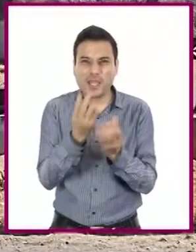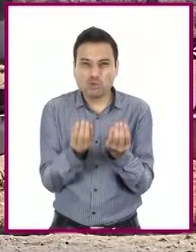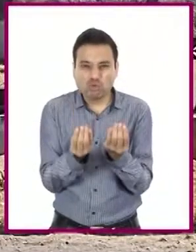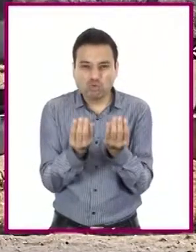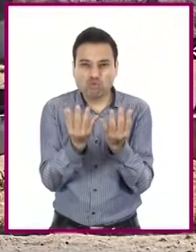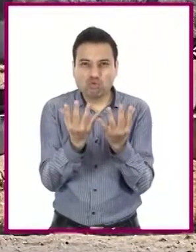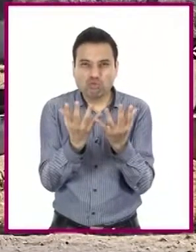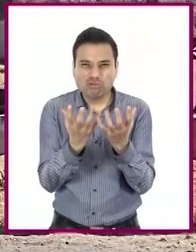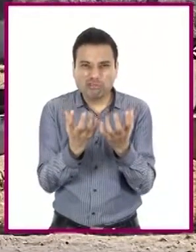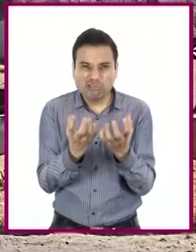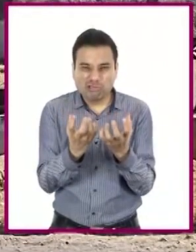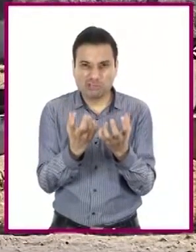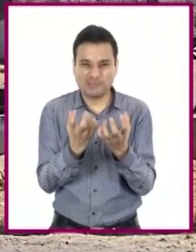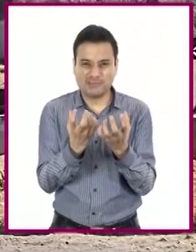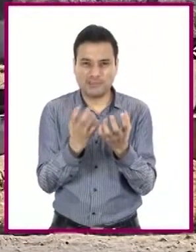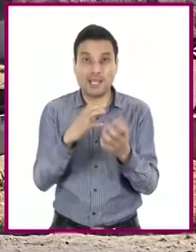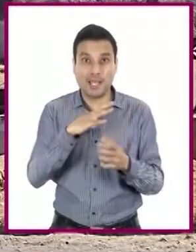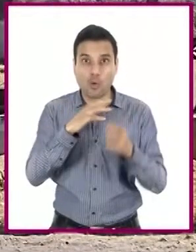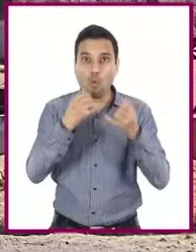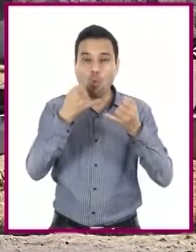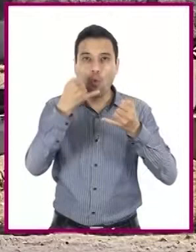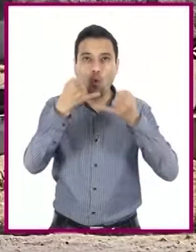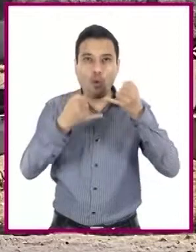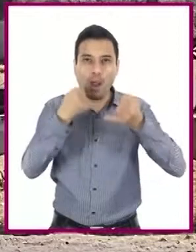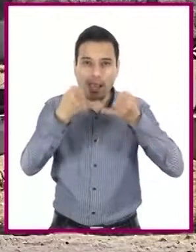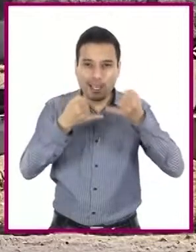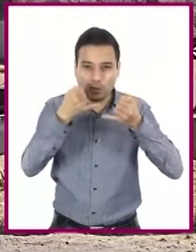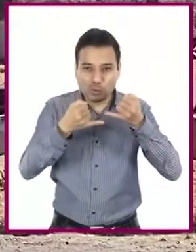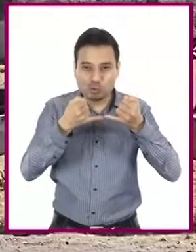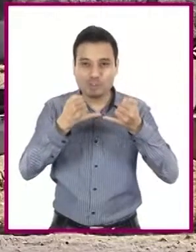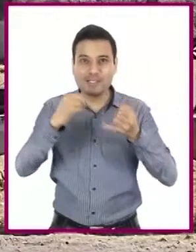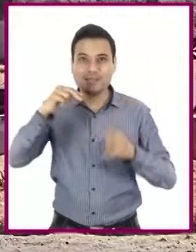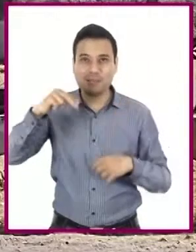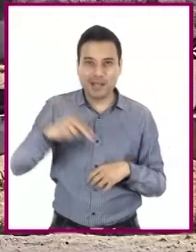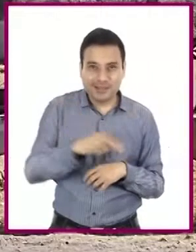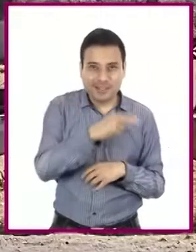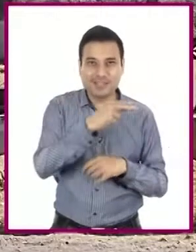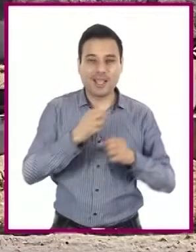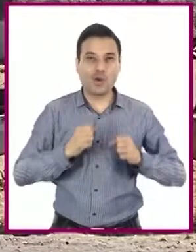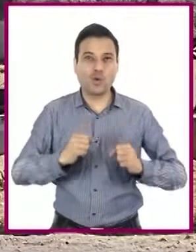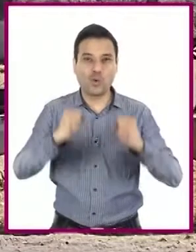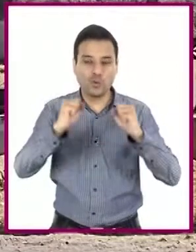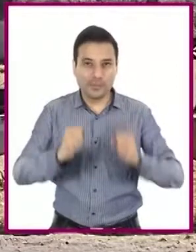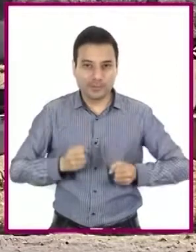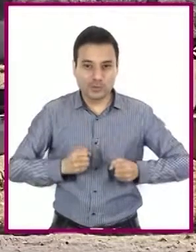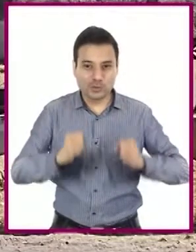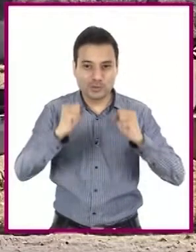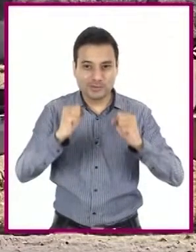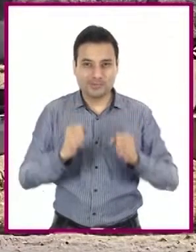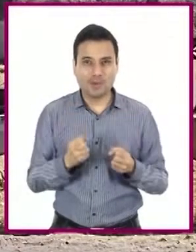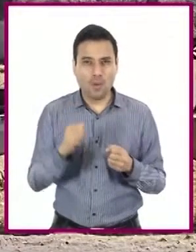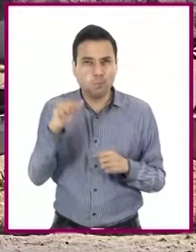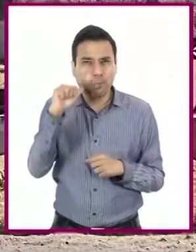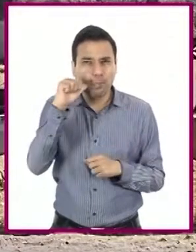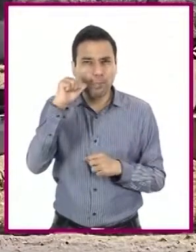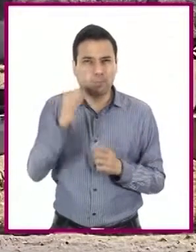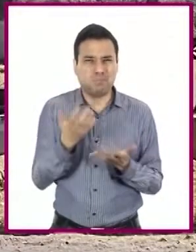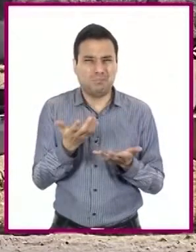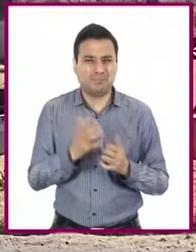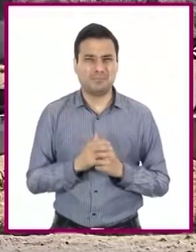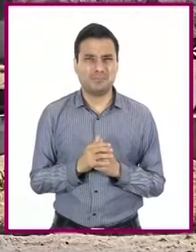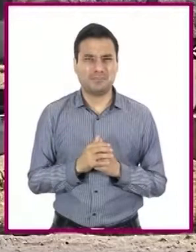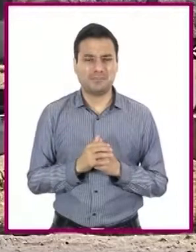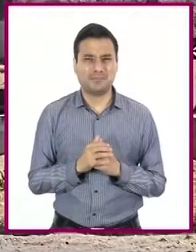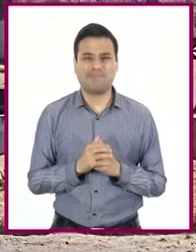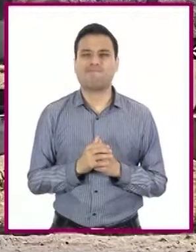sequito. Ahí se ven unos jueguitos, una resbaladilla y unos columpios. Pero, ¿y esas llantas? Entiendo